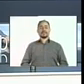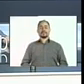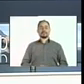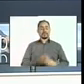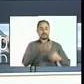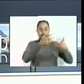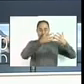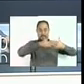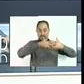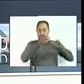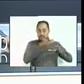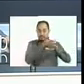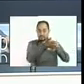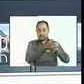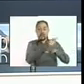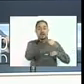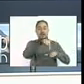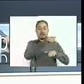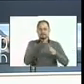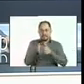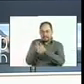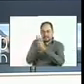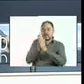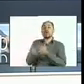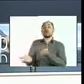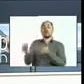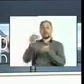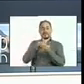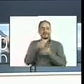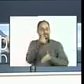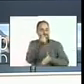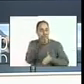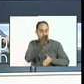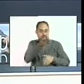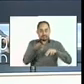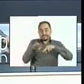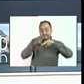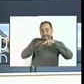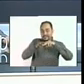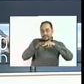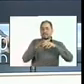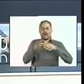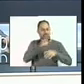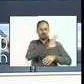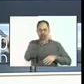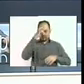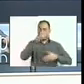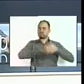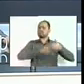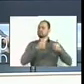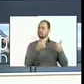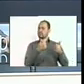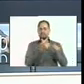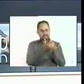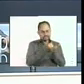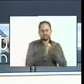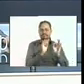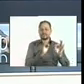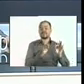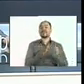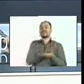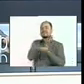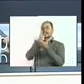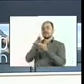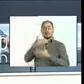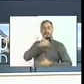empresarios del transporte colectivo solicitaron una vez más un incremento a las tarifas para operar de manera rentable, dicen ellos. Esta vez se abocaron al Ministerio